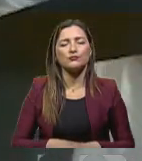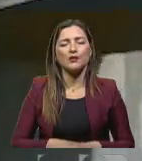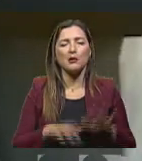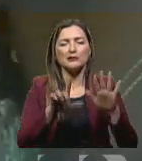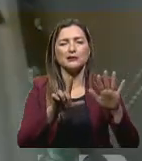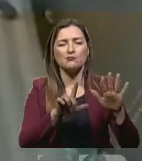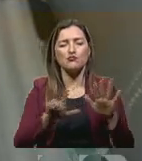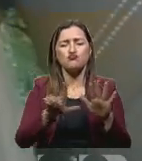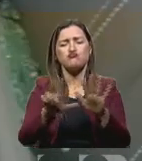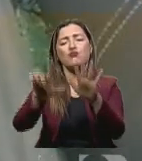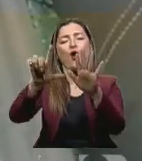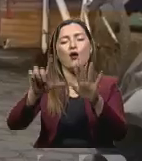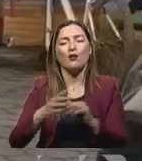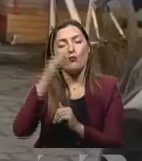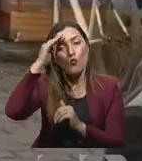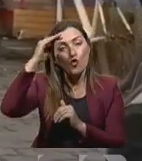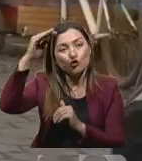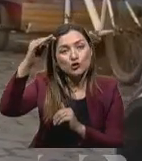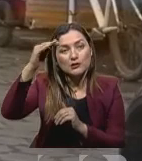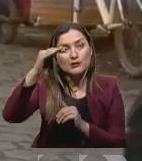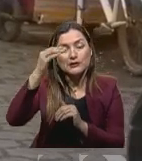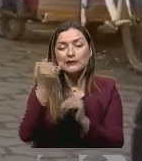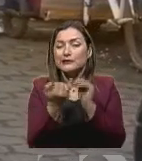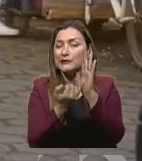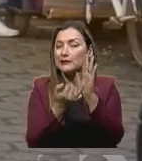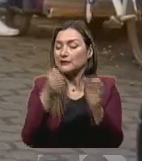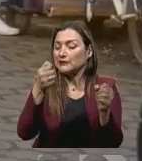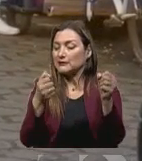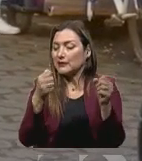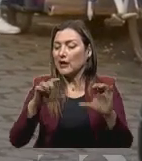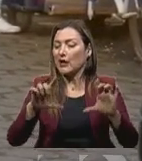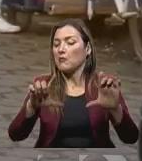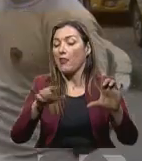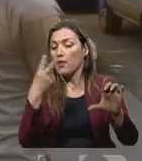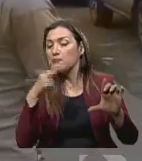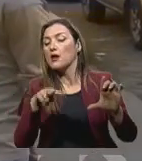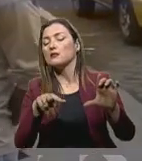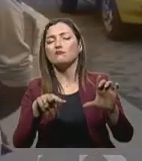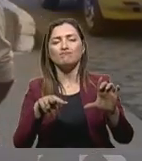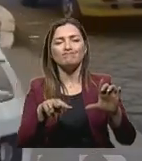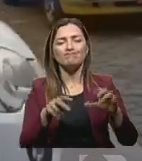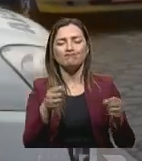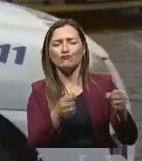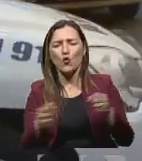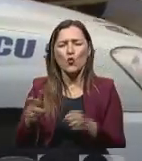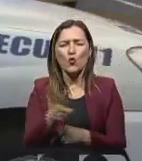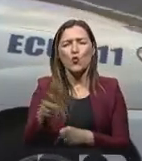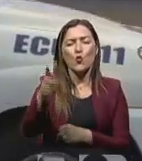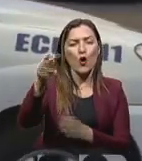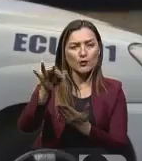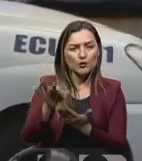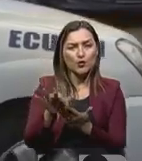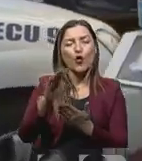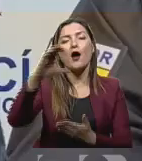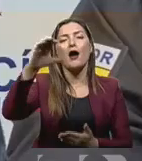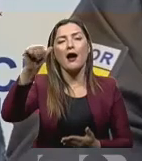escapar del sitio sin embargo el personal policial logró identificar el vehículo en el que se movilizaban el cual habría huido en dirección hacia el